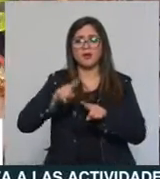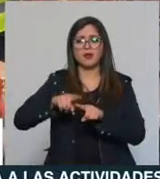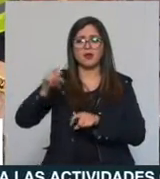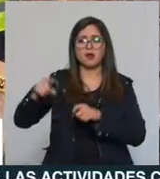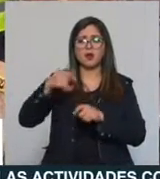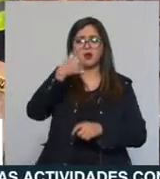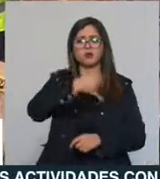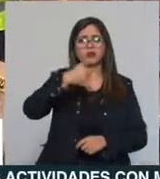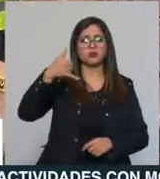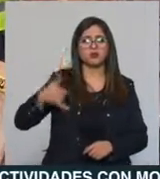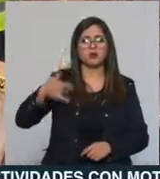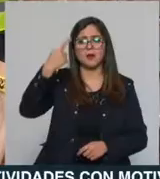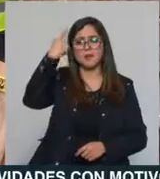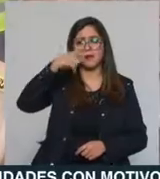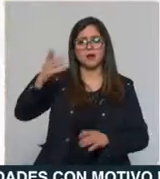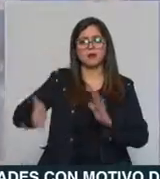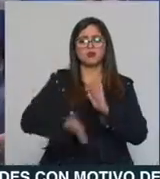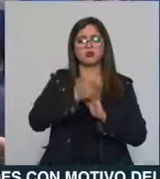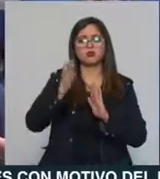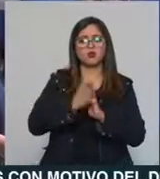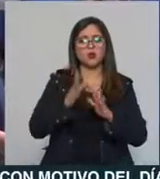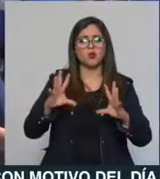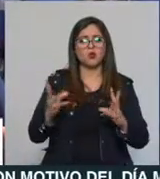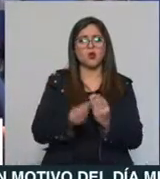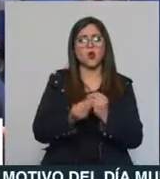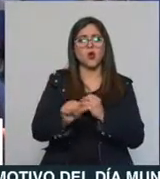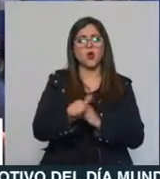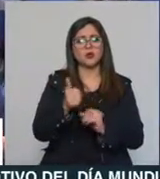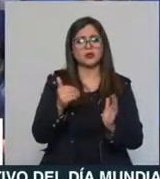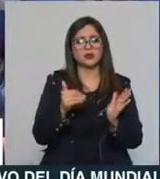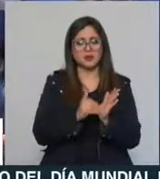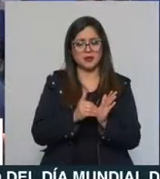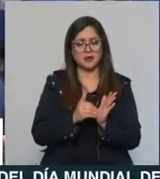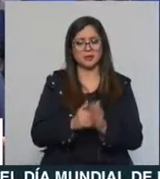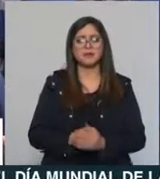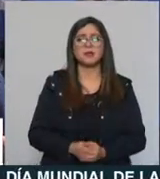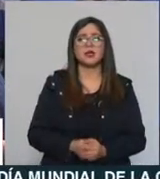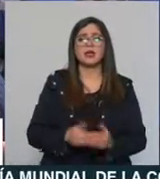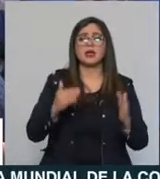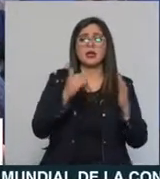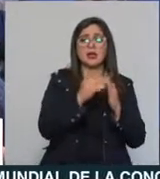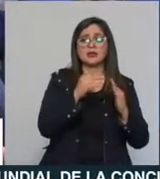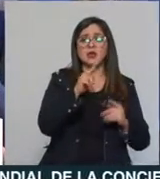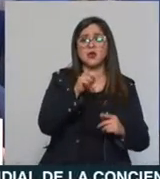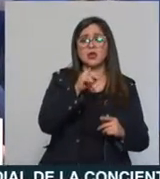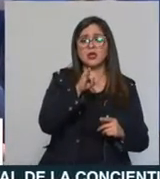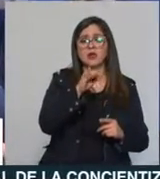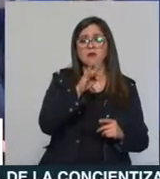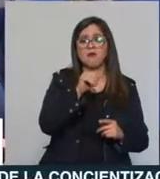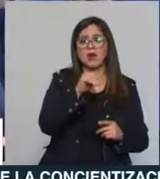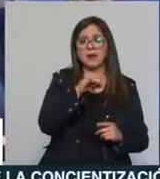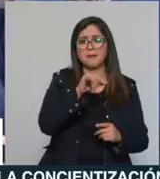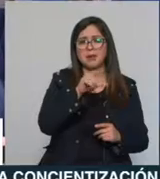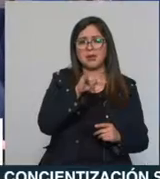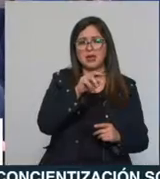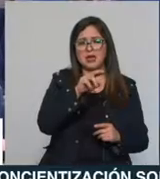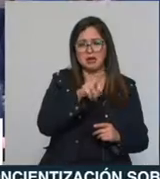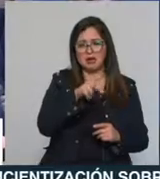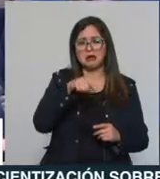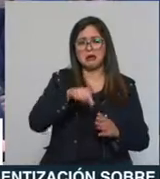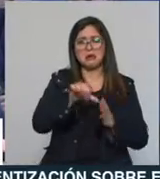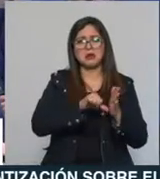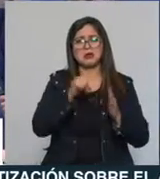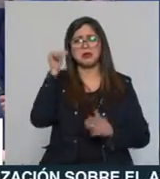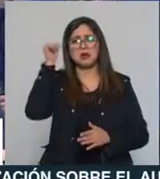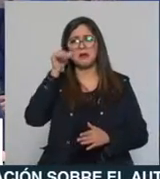este proceso de reconstrucción más de 11,000. En cuanto a vivienda unifamiliar, estamos calendarizando que este mes de abril